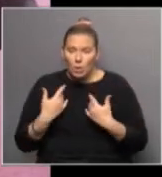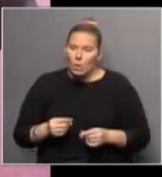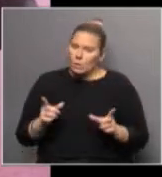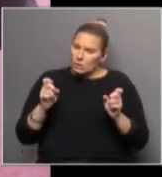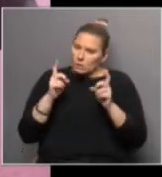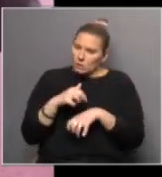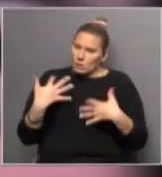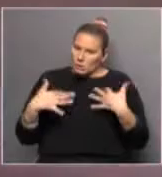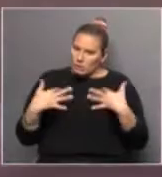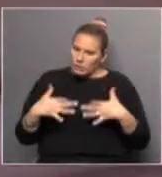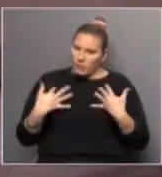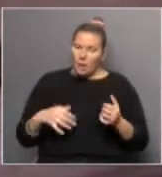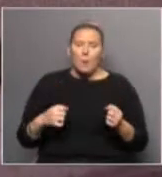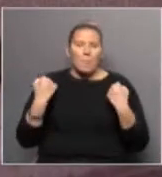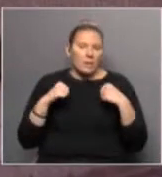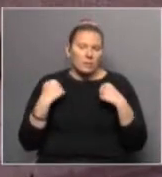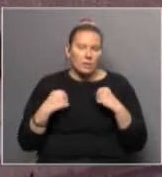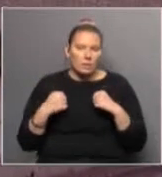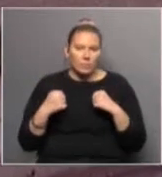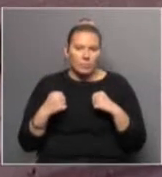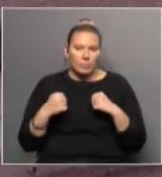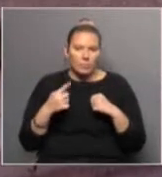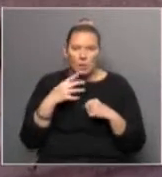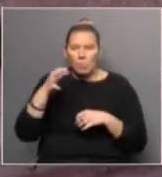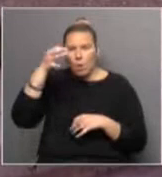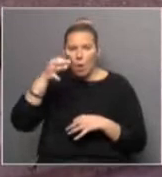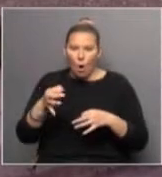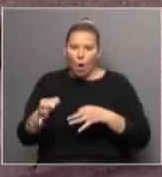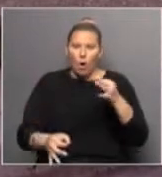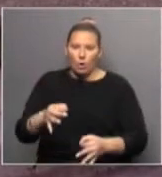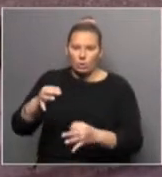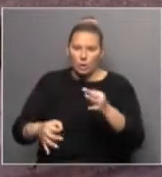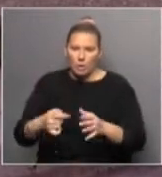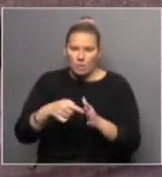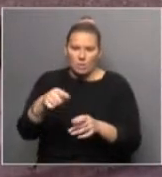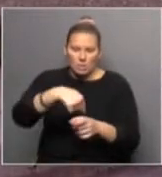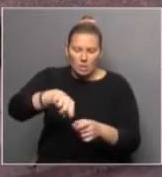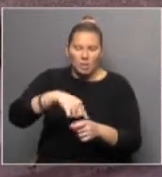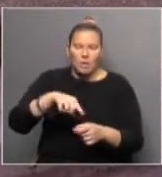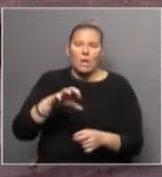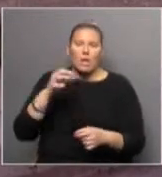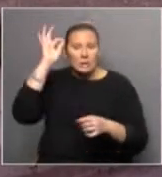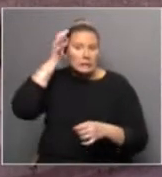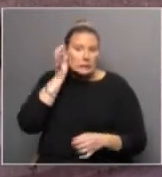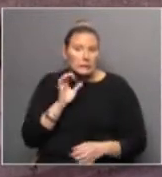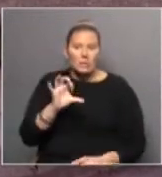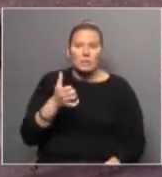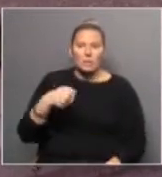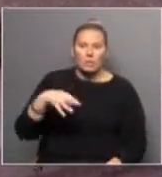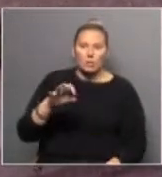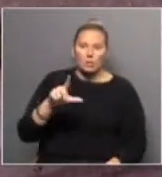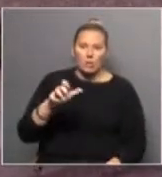pesadito ensayar ahí adentro. Tipo museo, hay gotas así con un círculo alrededor que dice, esto es sudor de Santa Olalla, por ejemplo. Sí, Santa